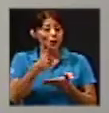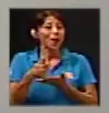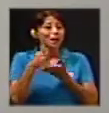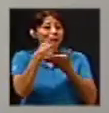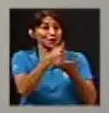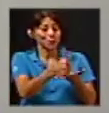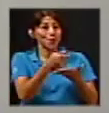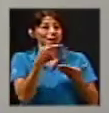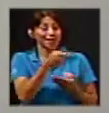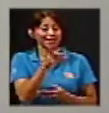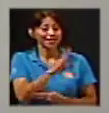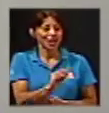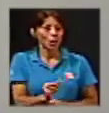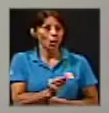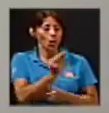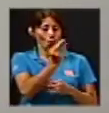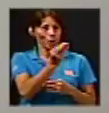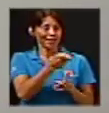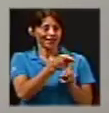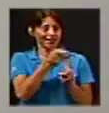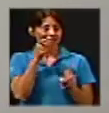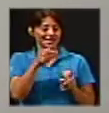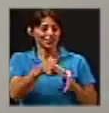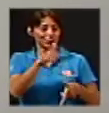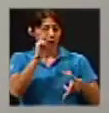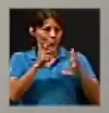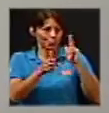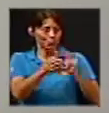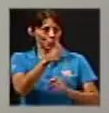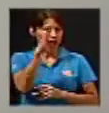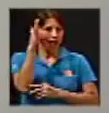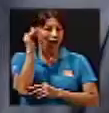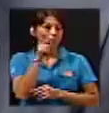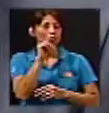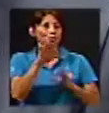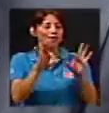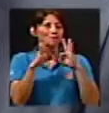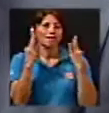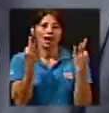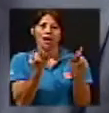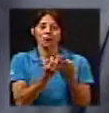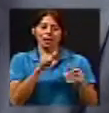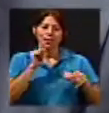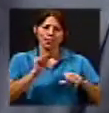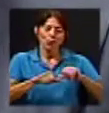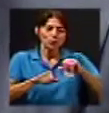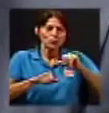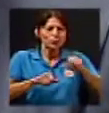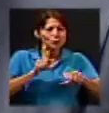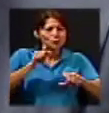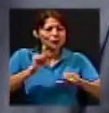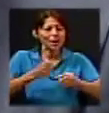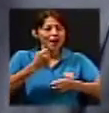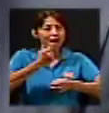joven palmareño, que venía de una familia muy luchadora y muy